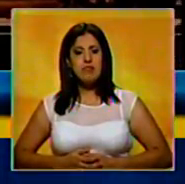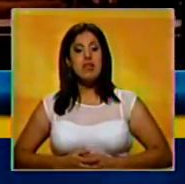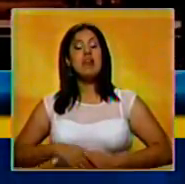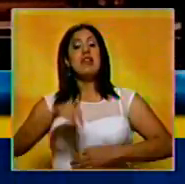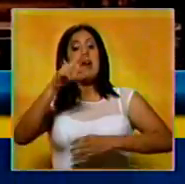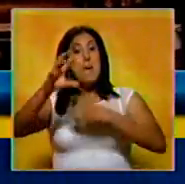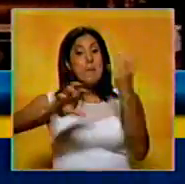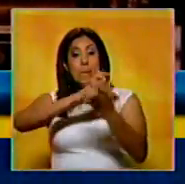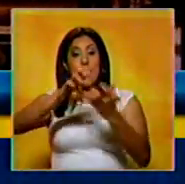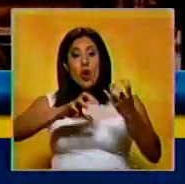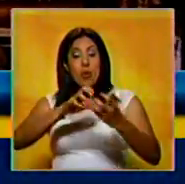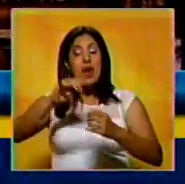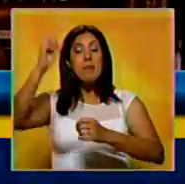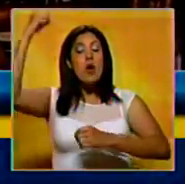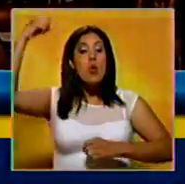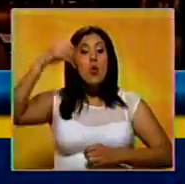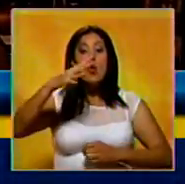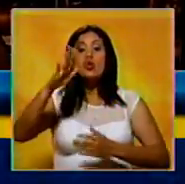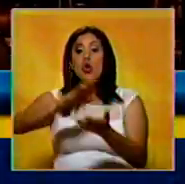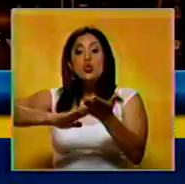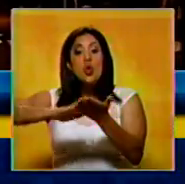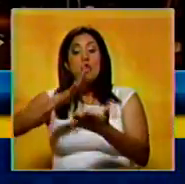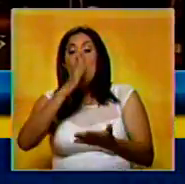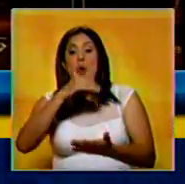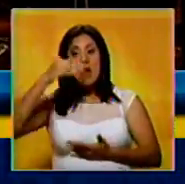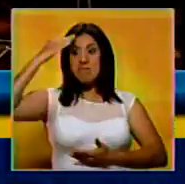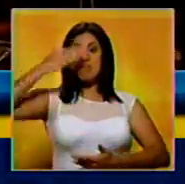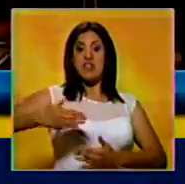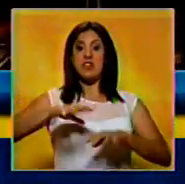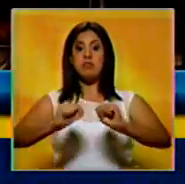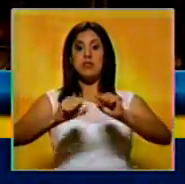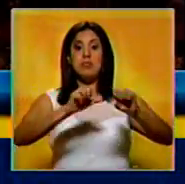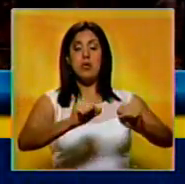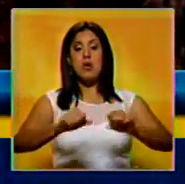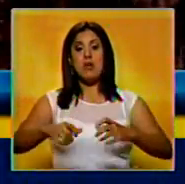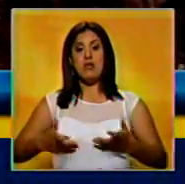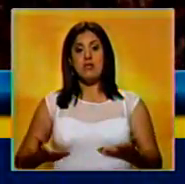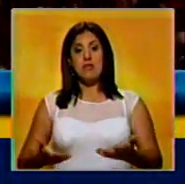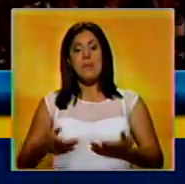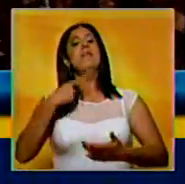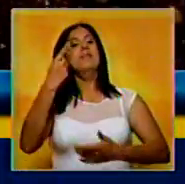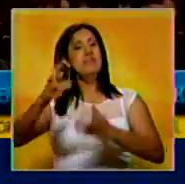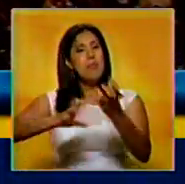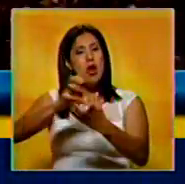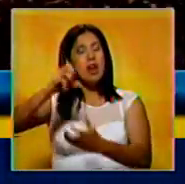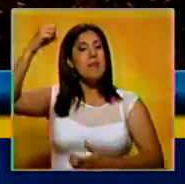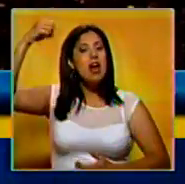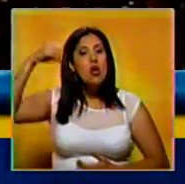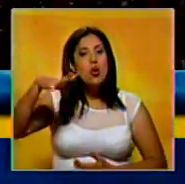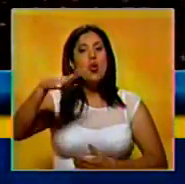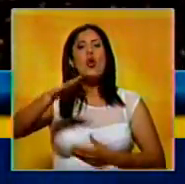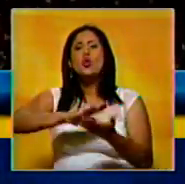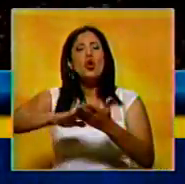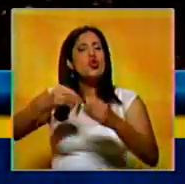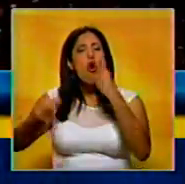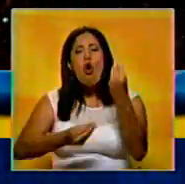El problema eléctrico no se resuelve militarizando las estaciones. El problema eléctrico se